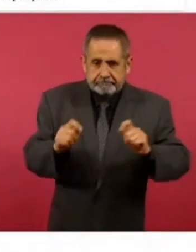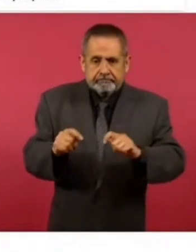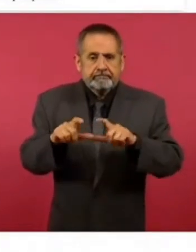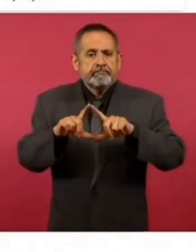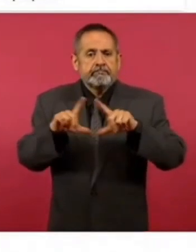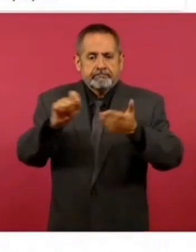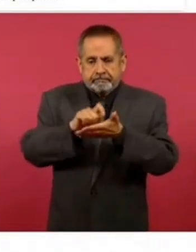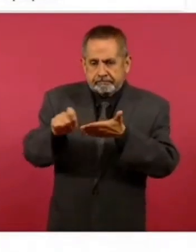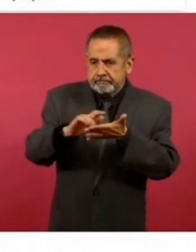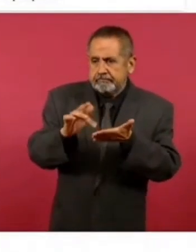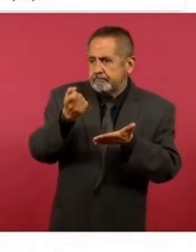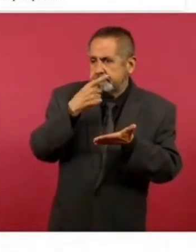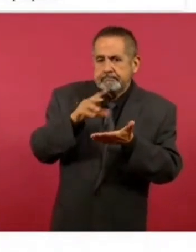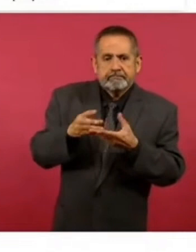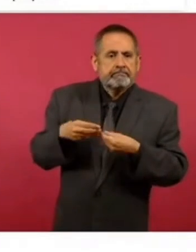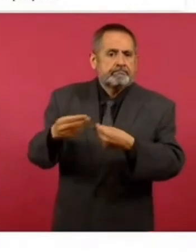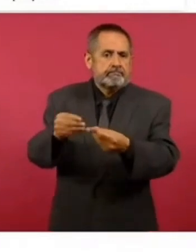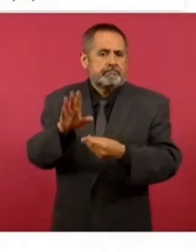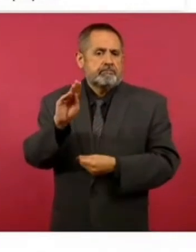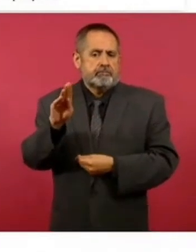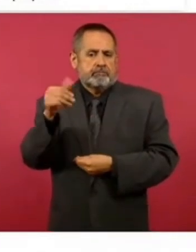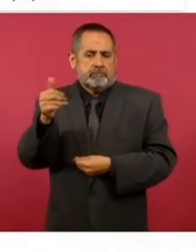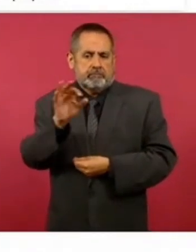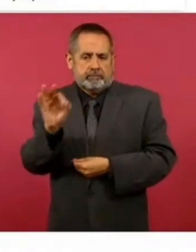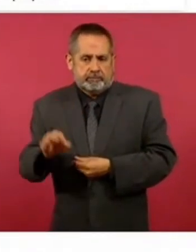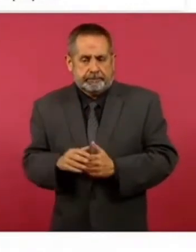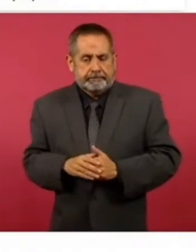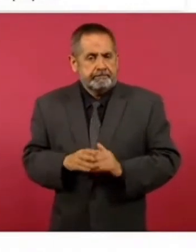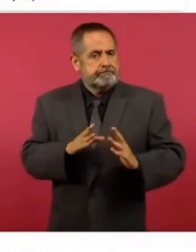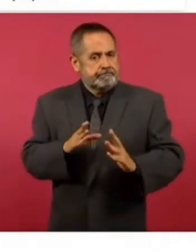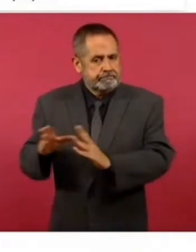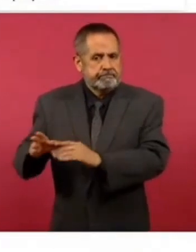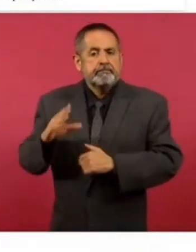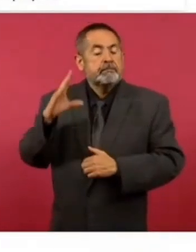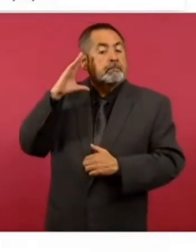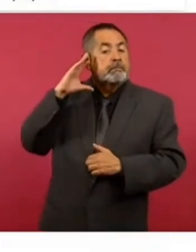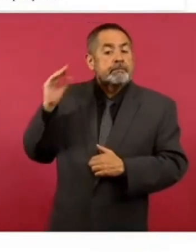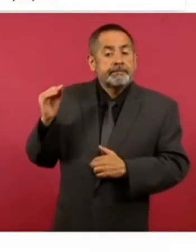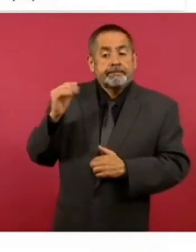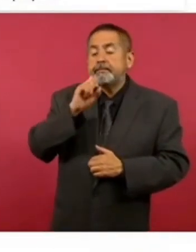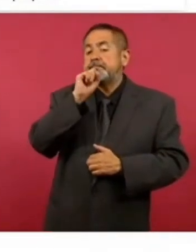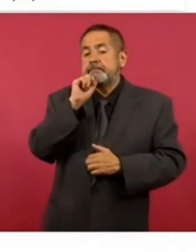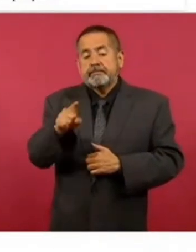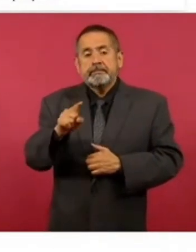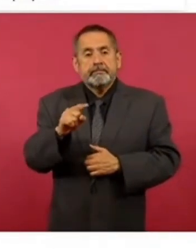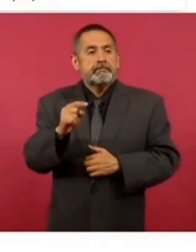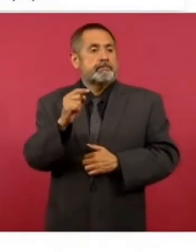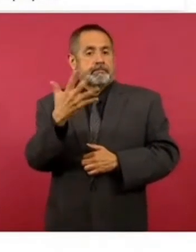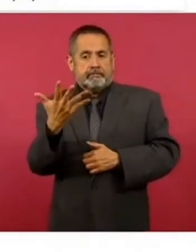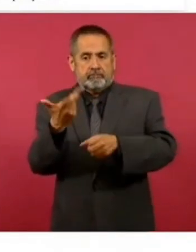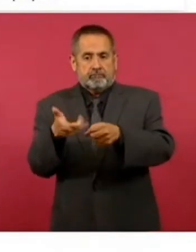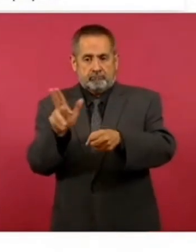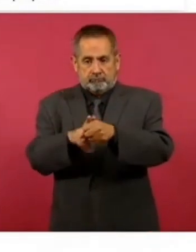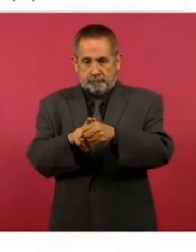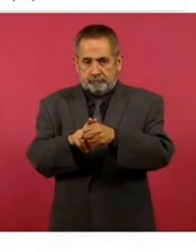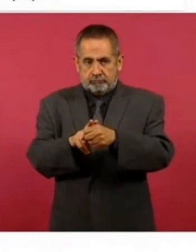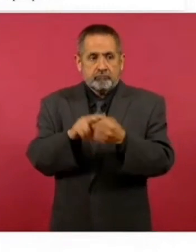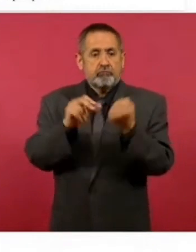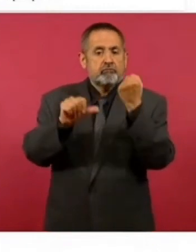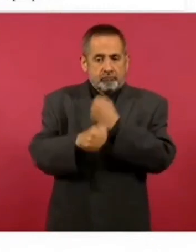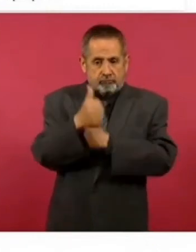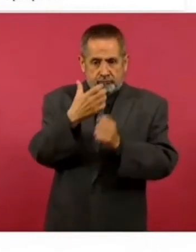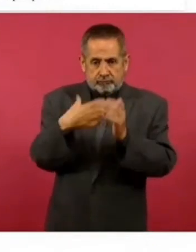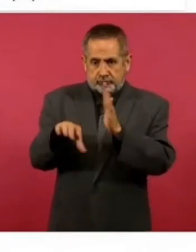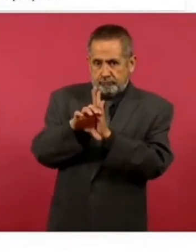un 96%. En el caso de Colima, también vemos un avance importante. Operamos 5 hospitales con 11 quirófanos. El